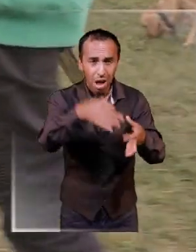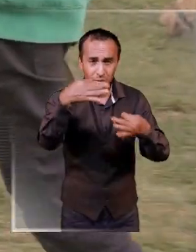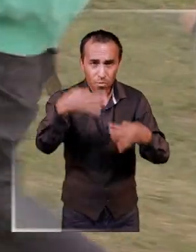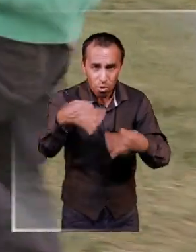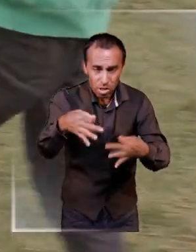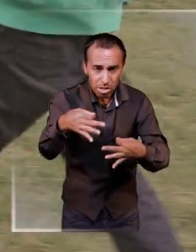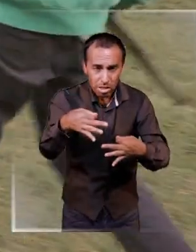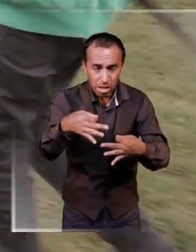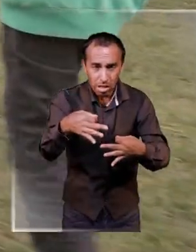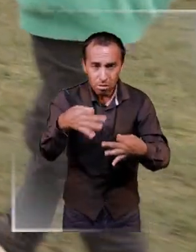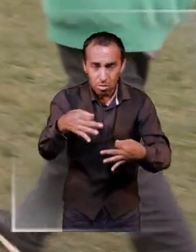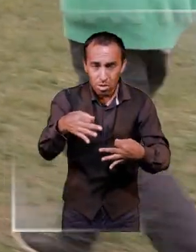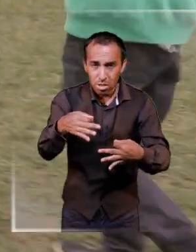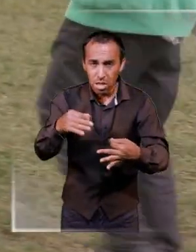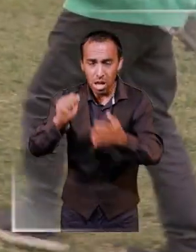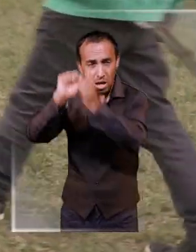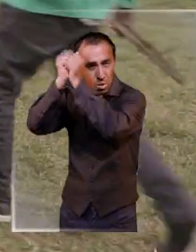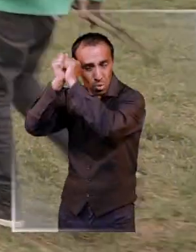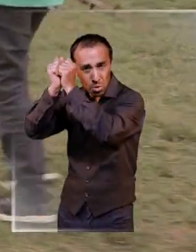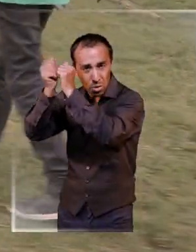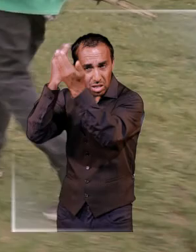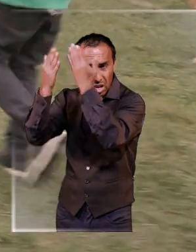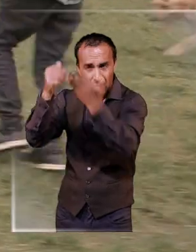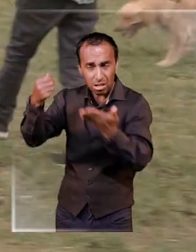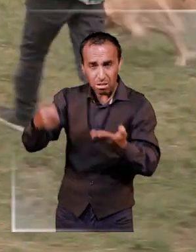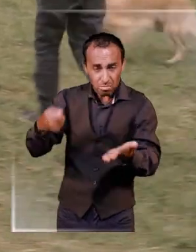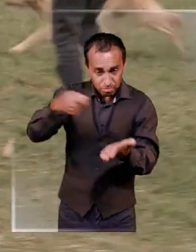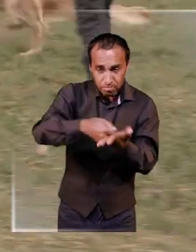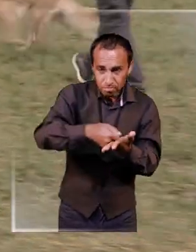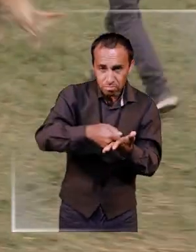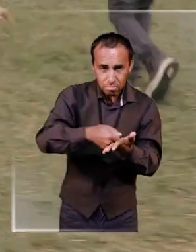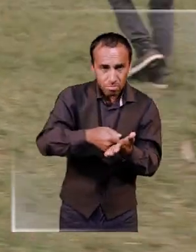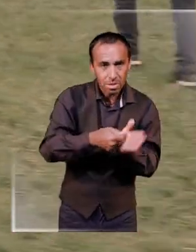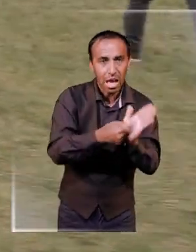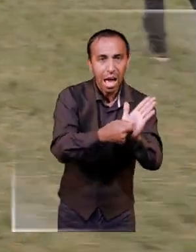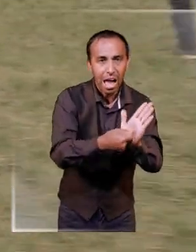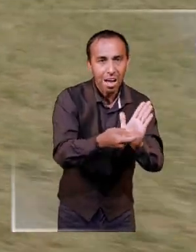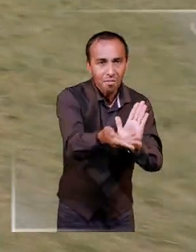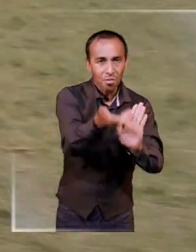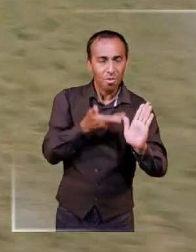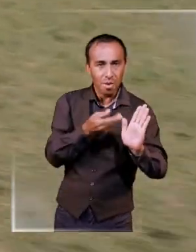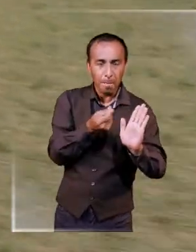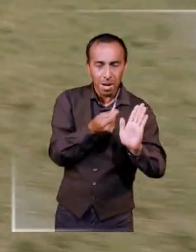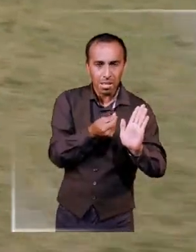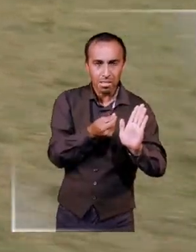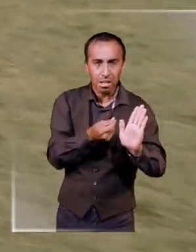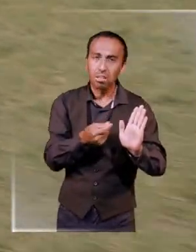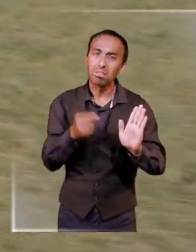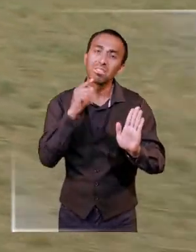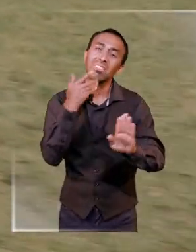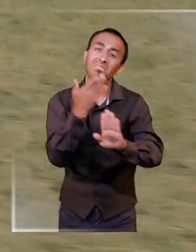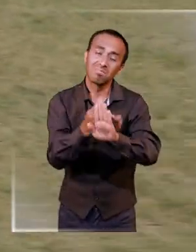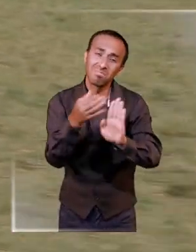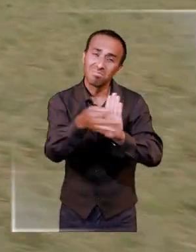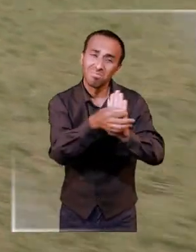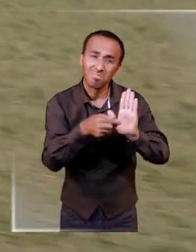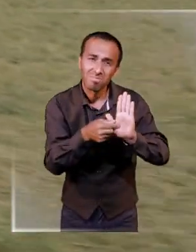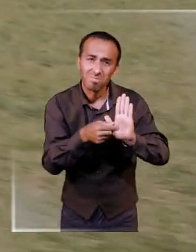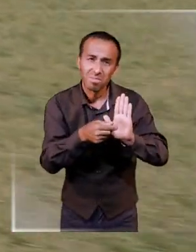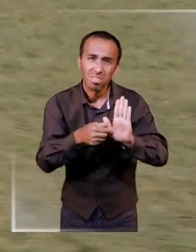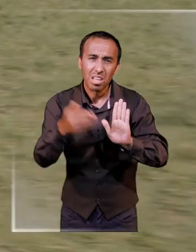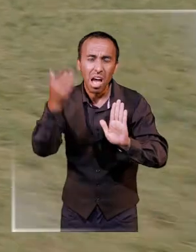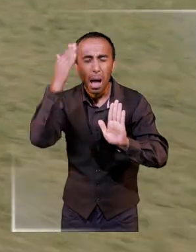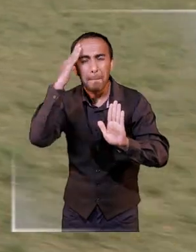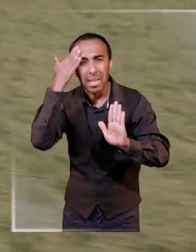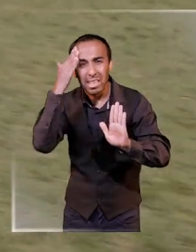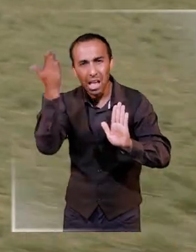neurólogo o del psiquiatra acceder a un reembolso, te van a poner en un código de enfermedad mental. Y